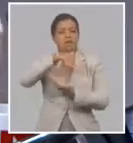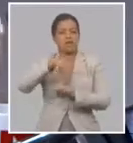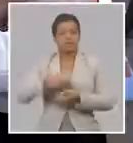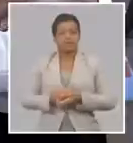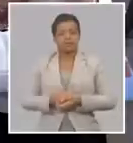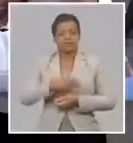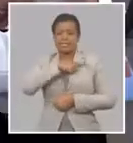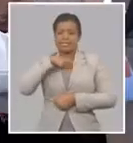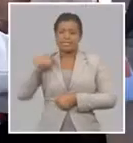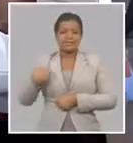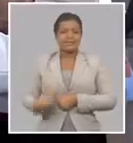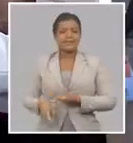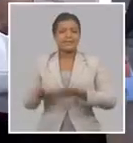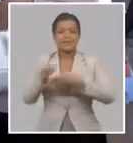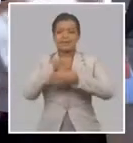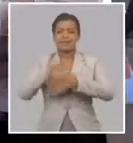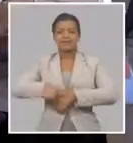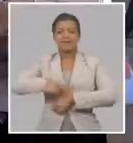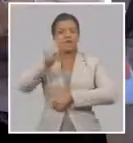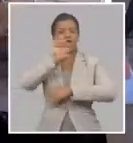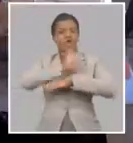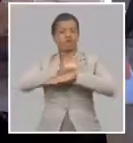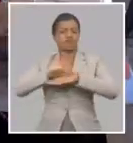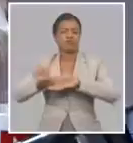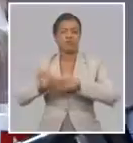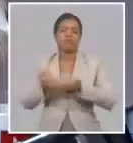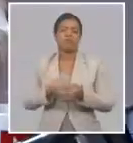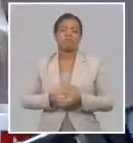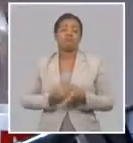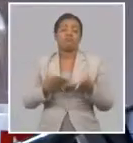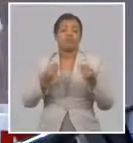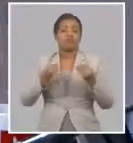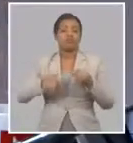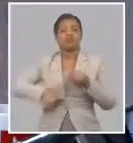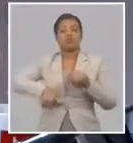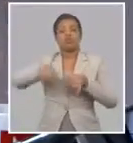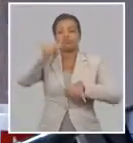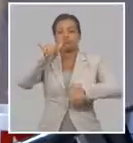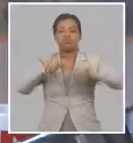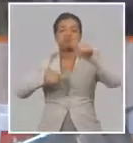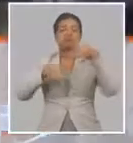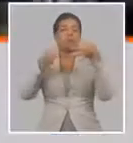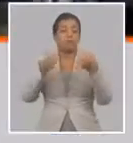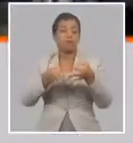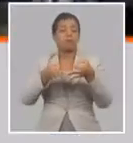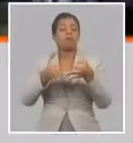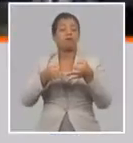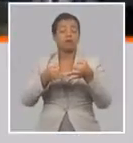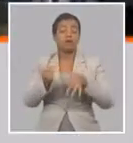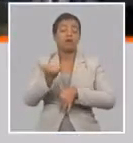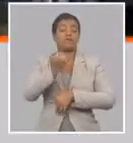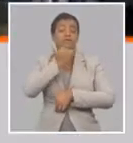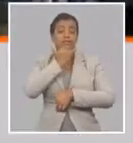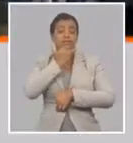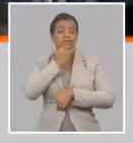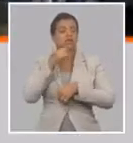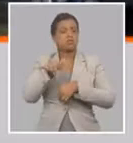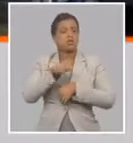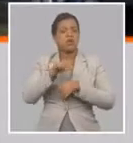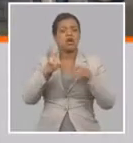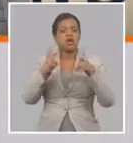veces en europa y realmente se han hecho varias operaciones con un impacto directo por supuesto la